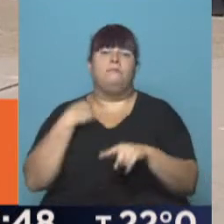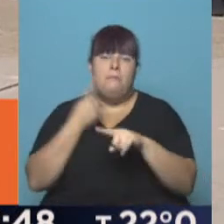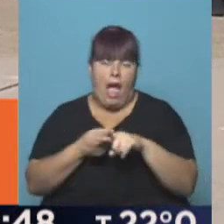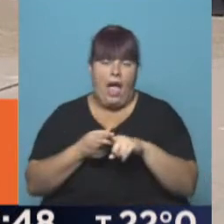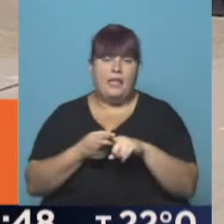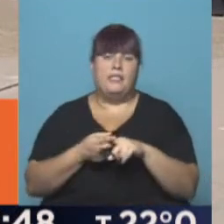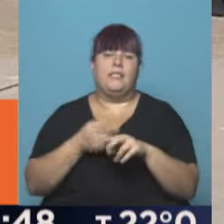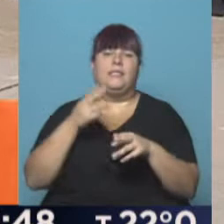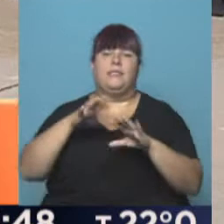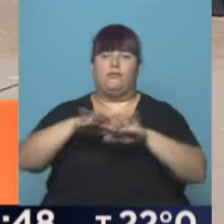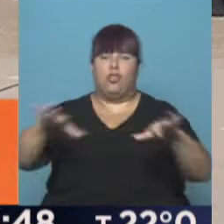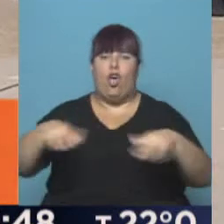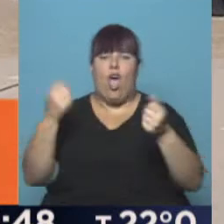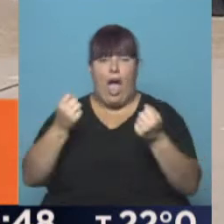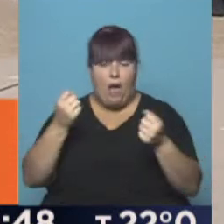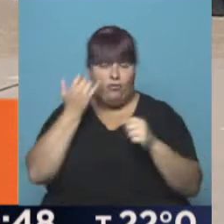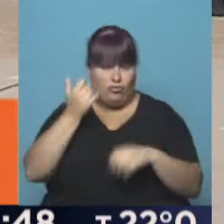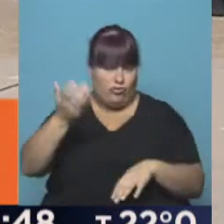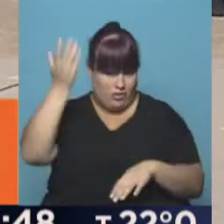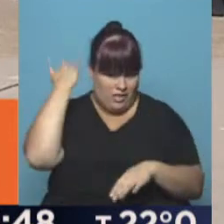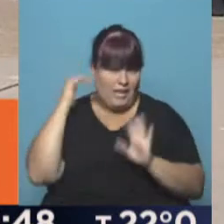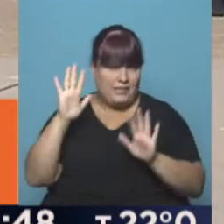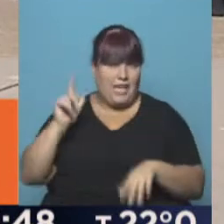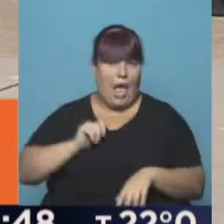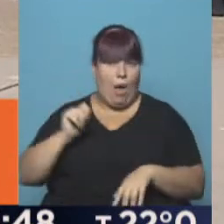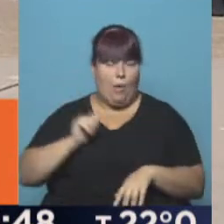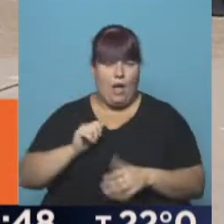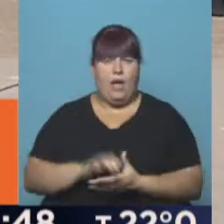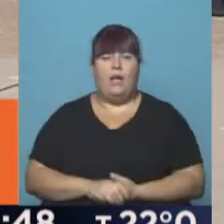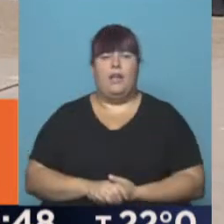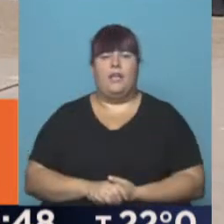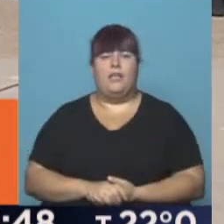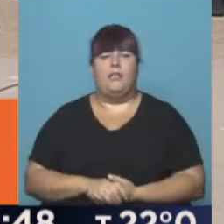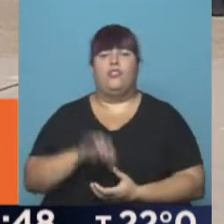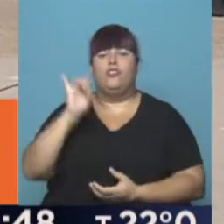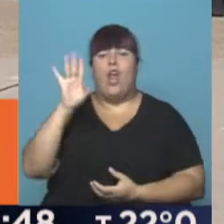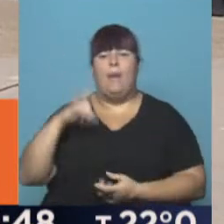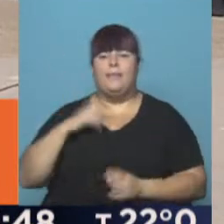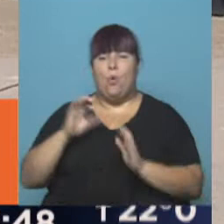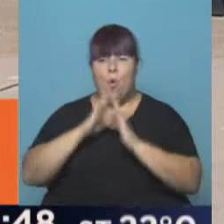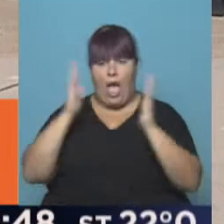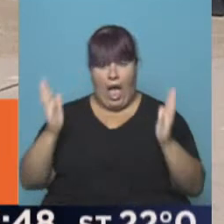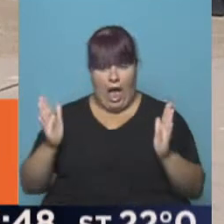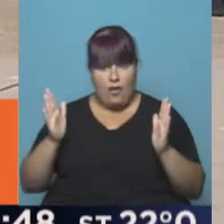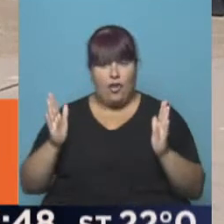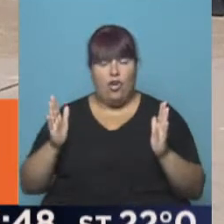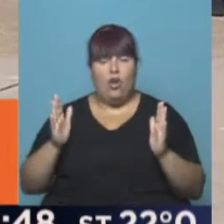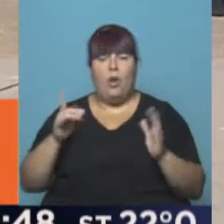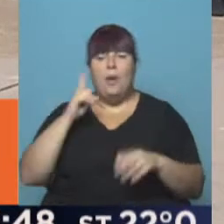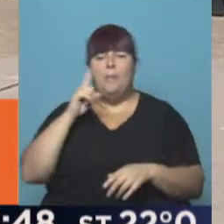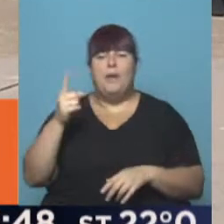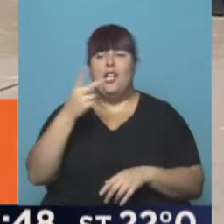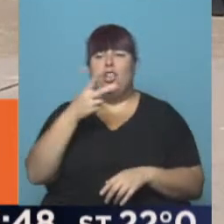al parque automotor que ya tenía la Gendarmería Nacional, solo en un año,